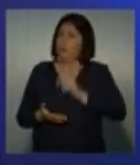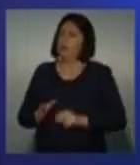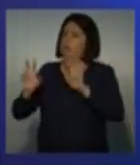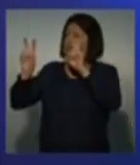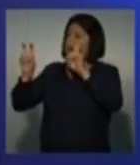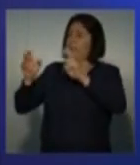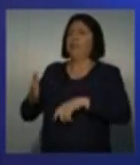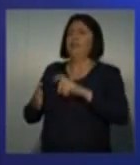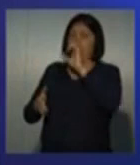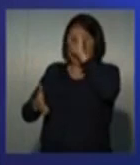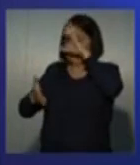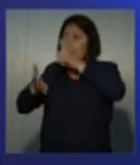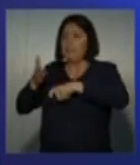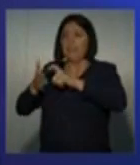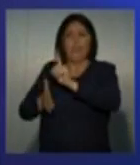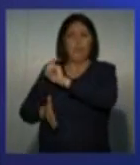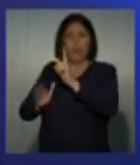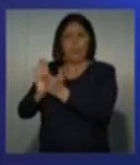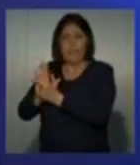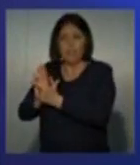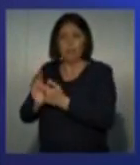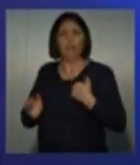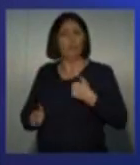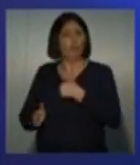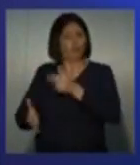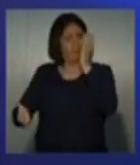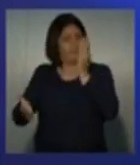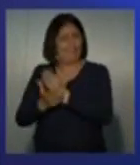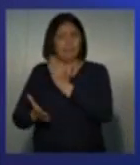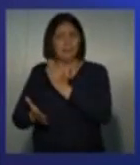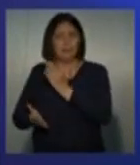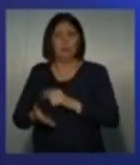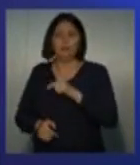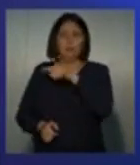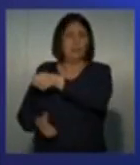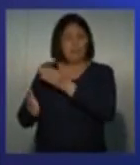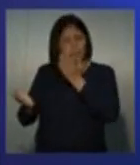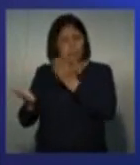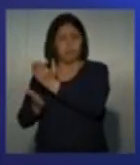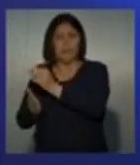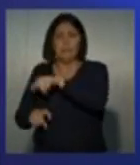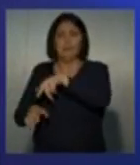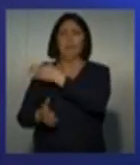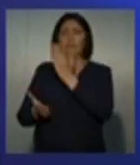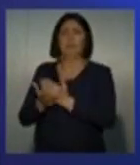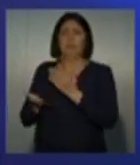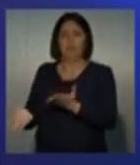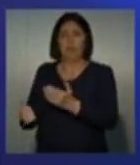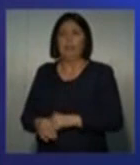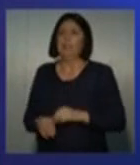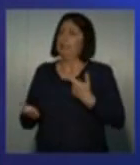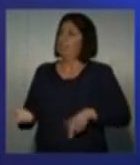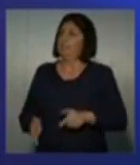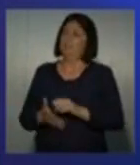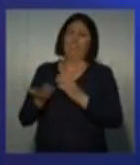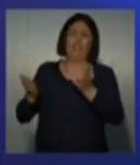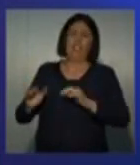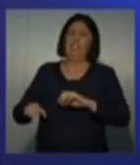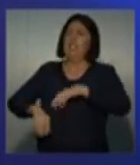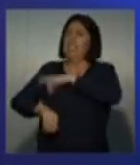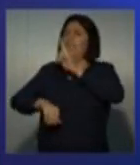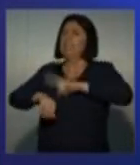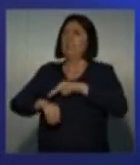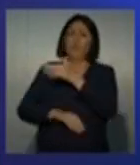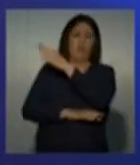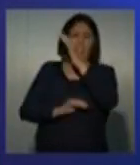ilegal, nosotros seremos absolutamente drásticos en combatir frontalmente este problema que está depredando la naturaleza,